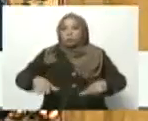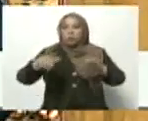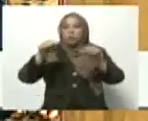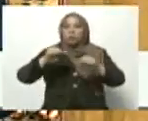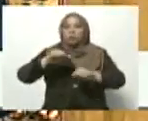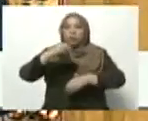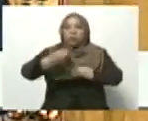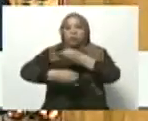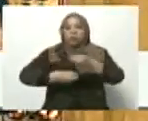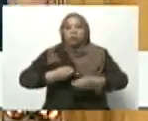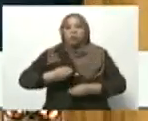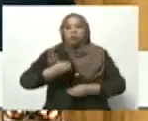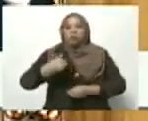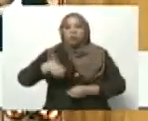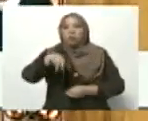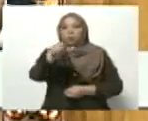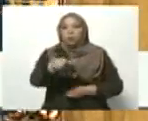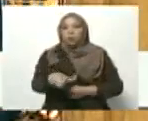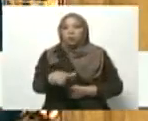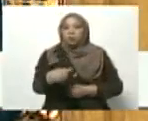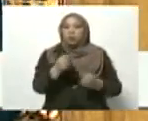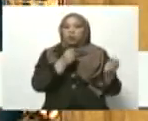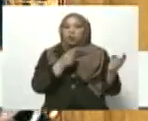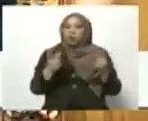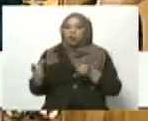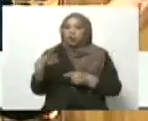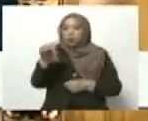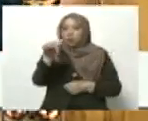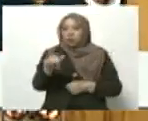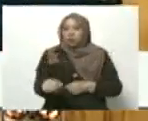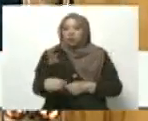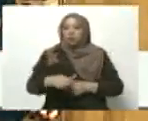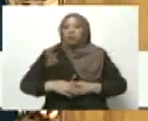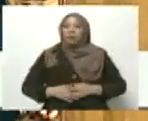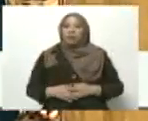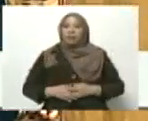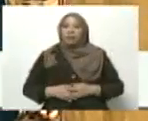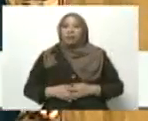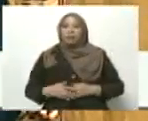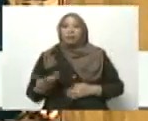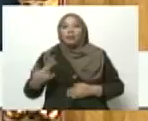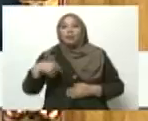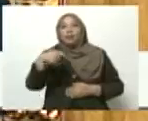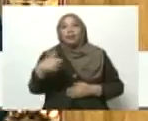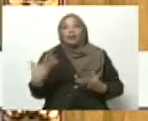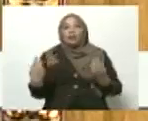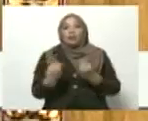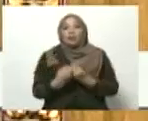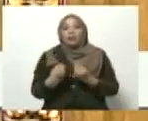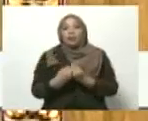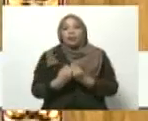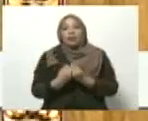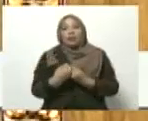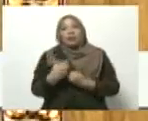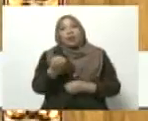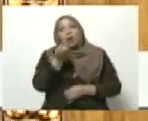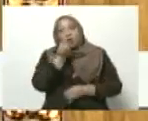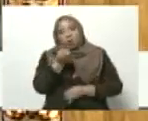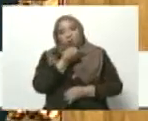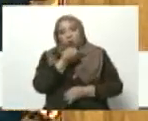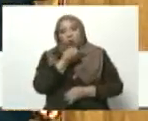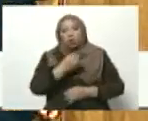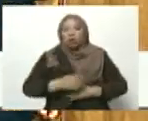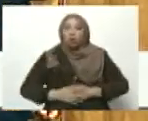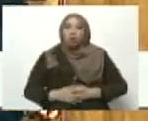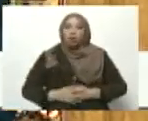operación humanitaria, una invasión multinacional. Ellos venían a darnos comida, como luego quisieron hacer y veremos en los puentes